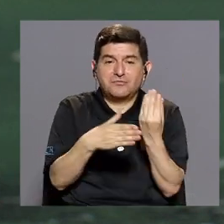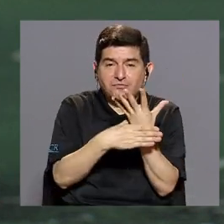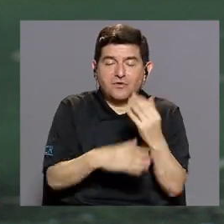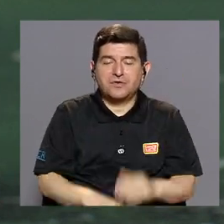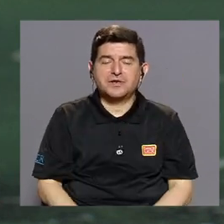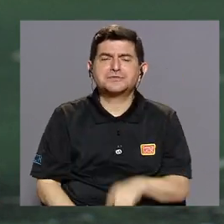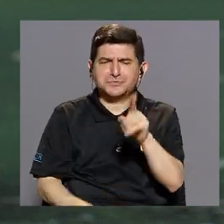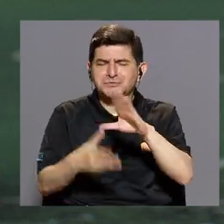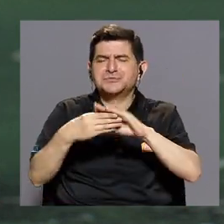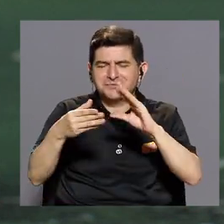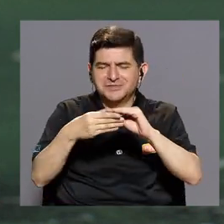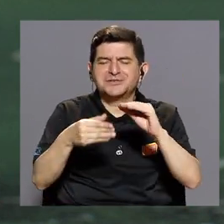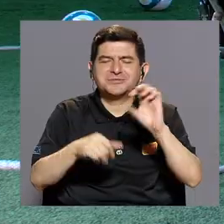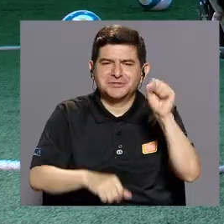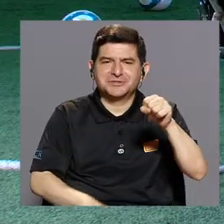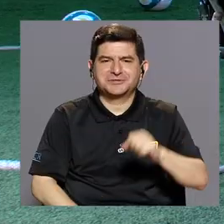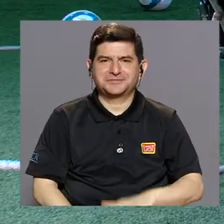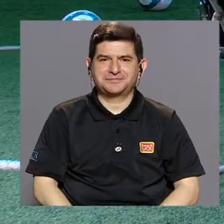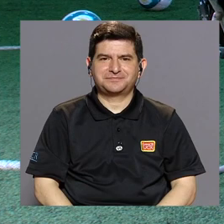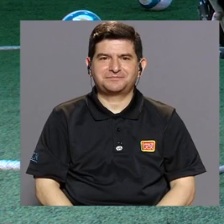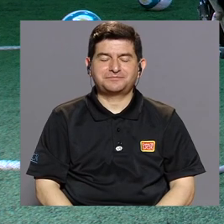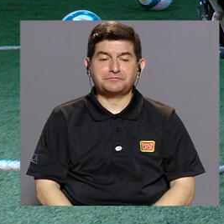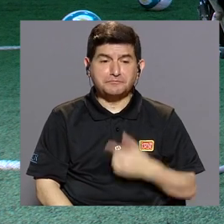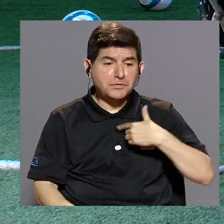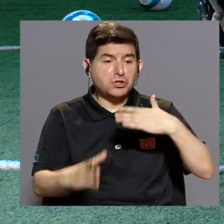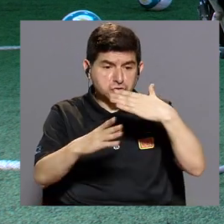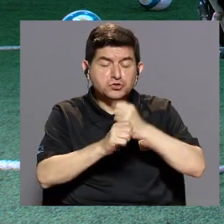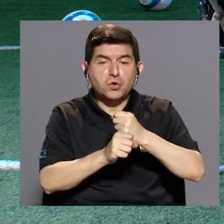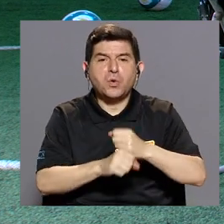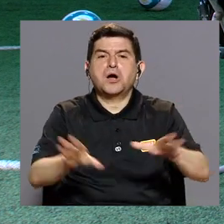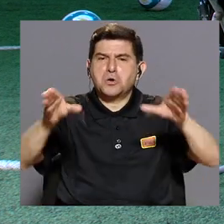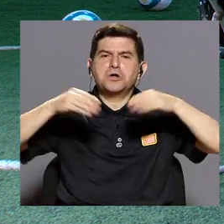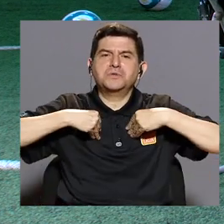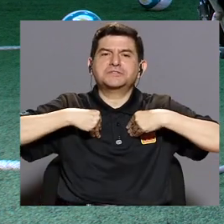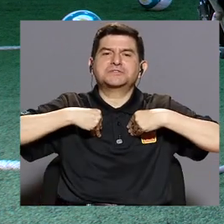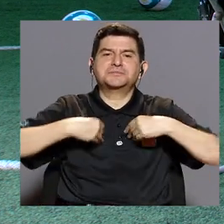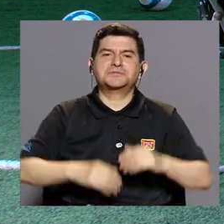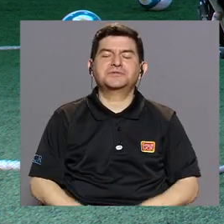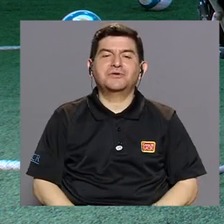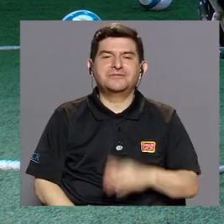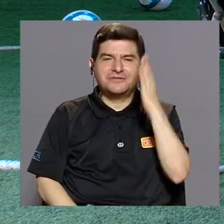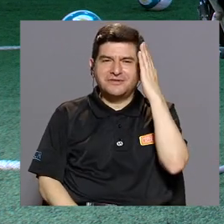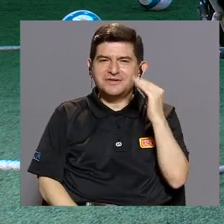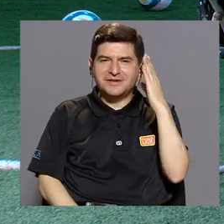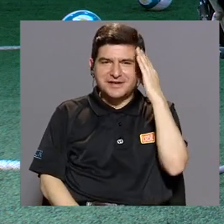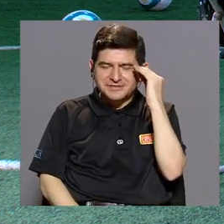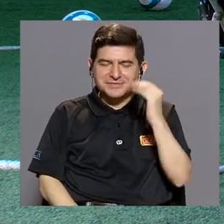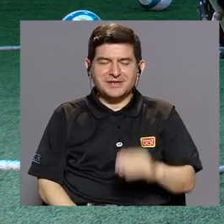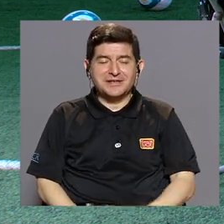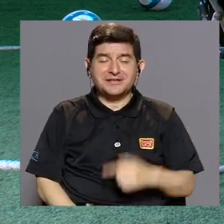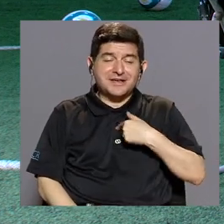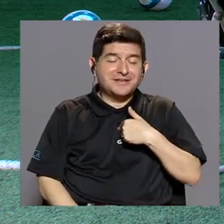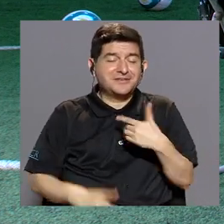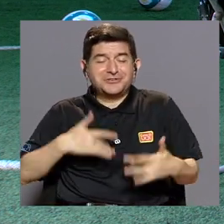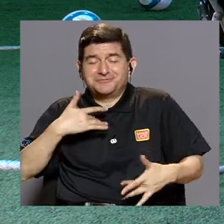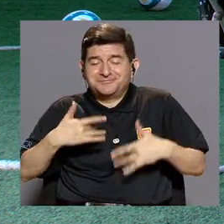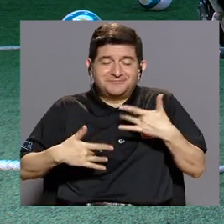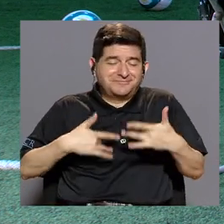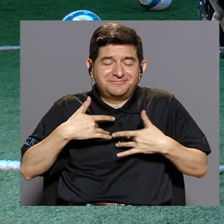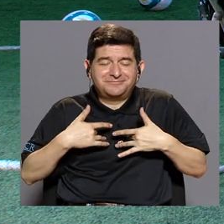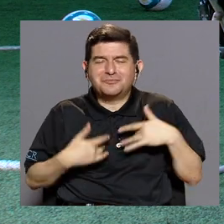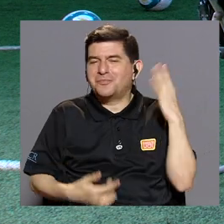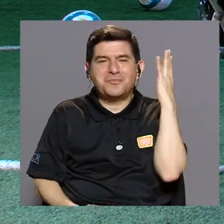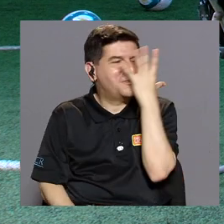de las... Sí, me vas a comentar. Igual, ¿verdad? Y yo lo hago y lo asumo. Y fue una experiencia, me llega el sentimiento así otra vez, fue